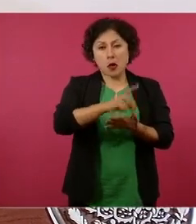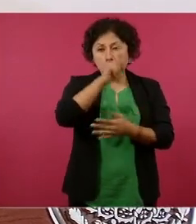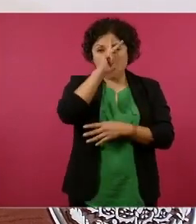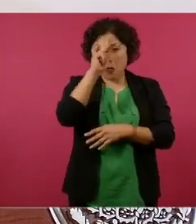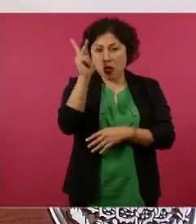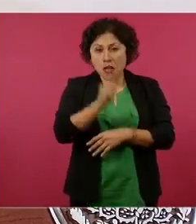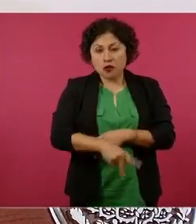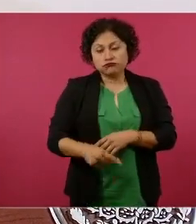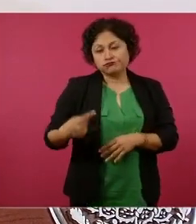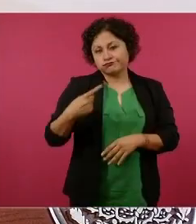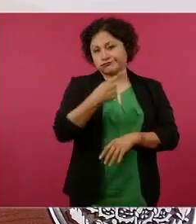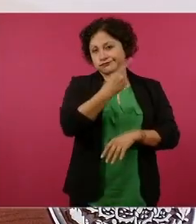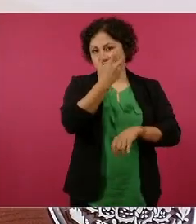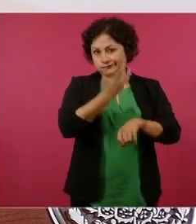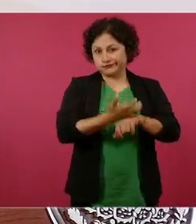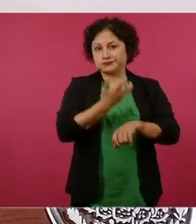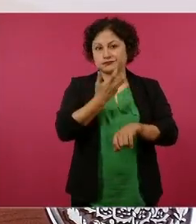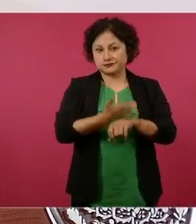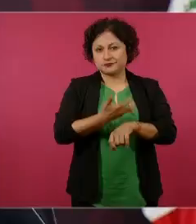Y en vez de atender las causas,